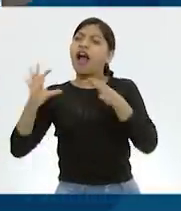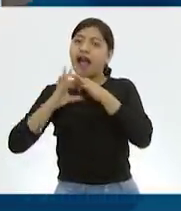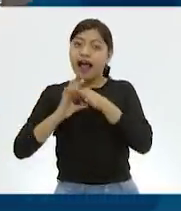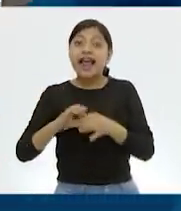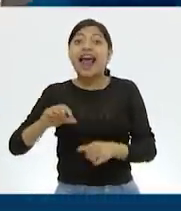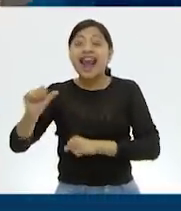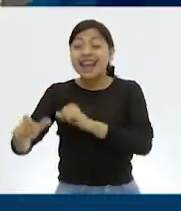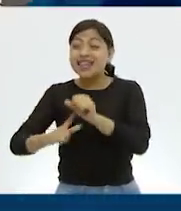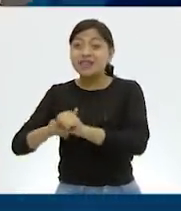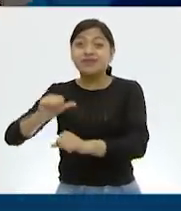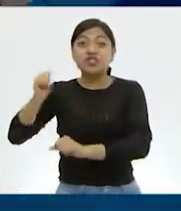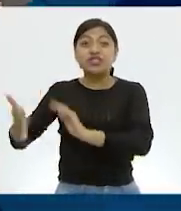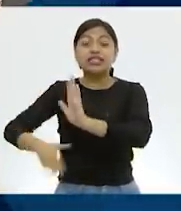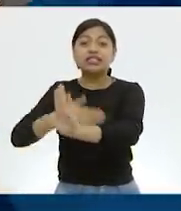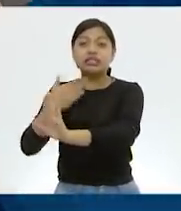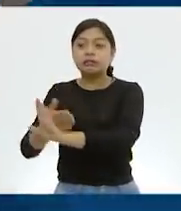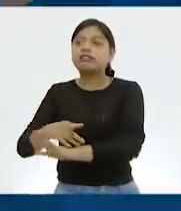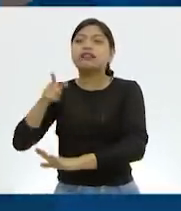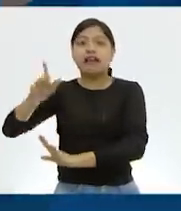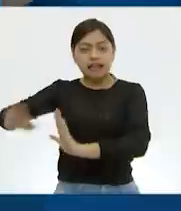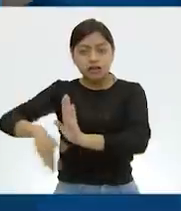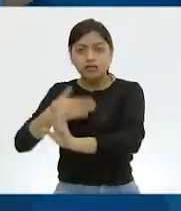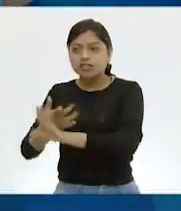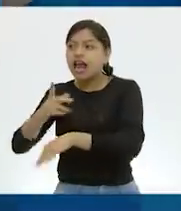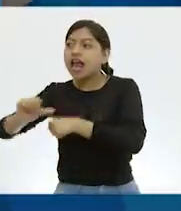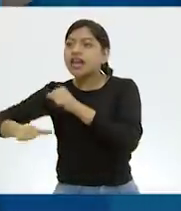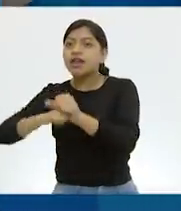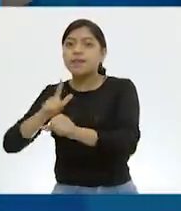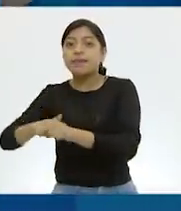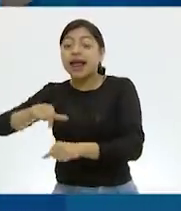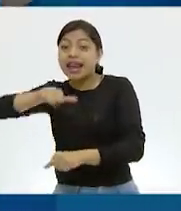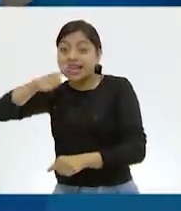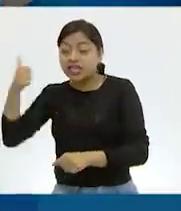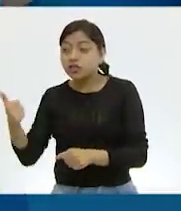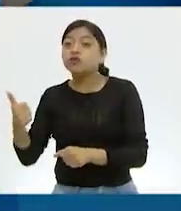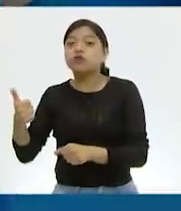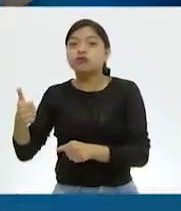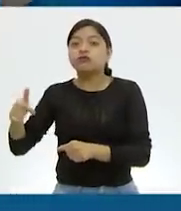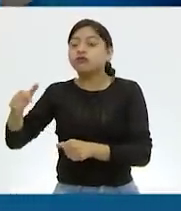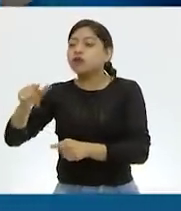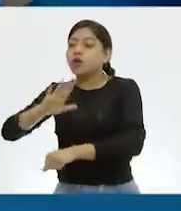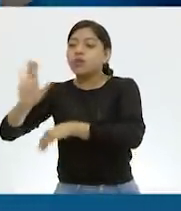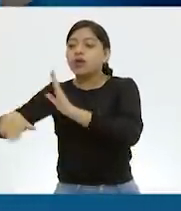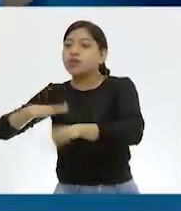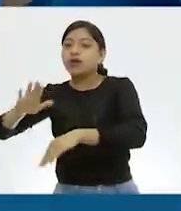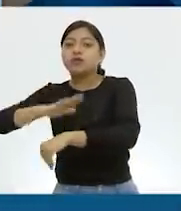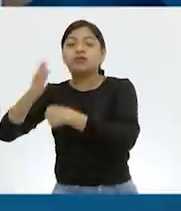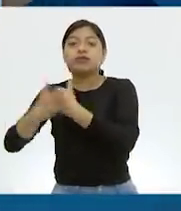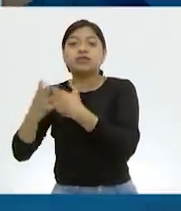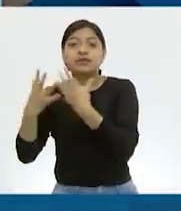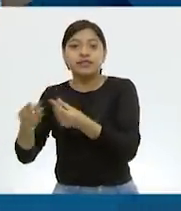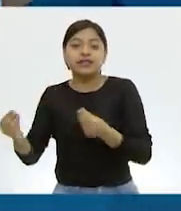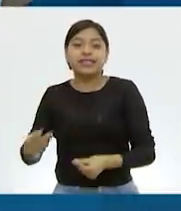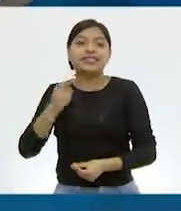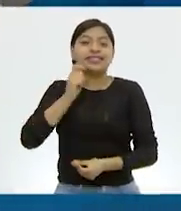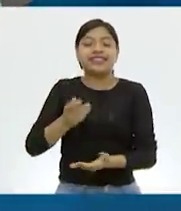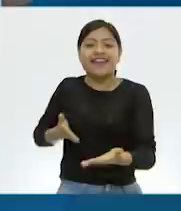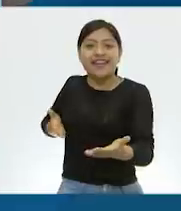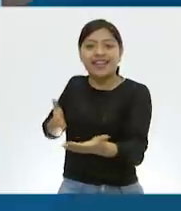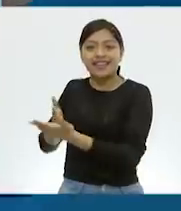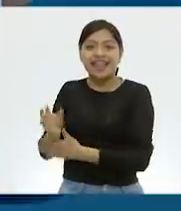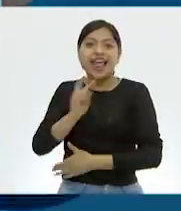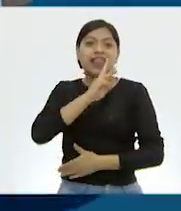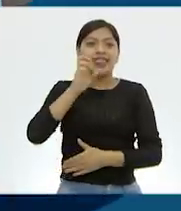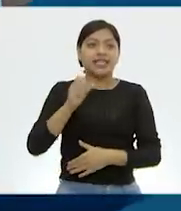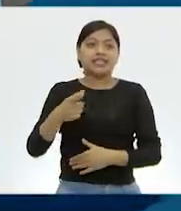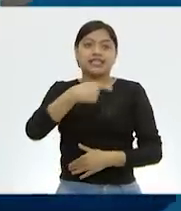ahí, incluso hasta provocar su extinción. Estas son conocidas como especies exóticas invasoras. En México se han registrado cerca de 300 de ellas